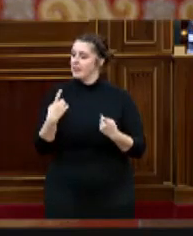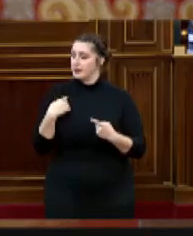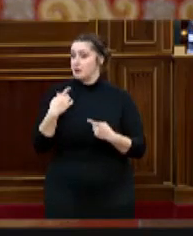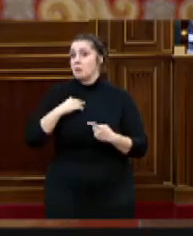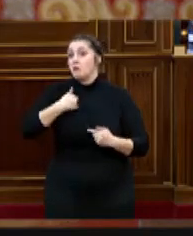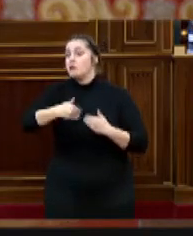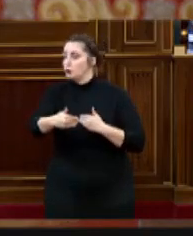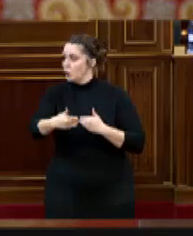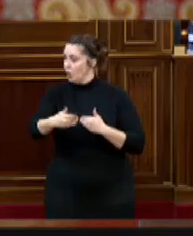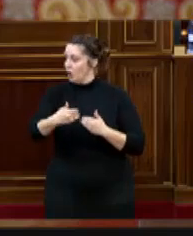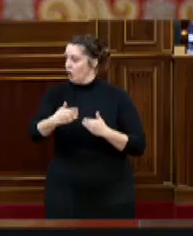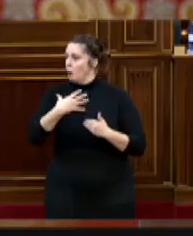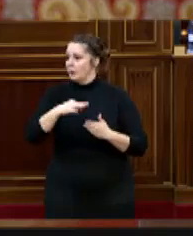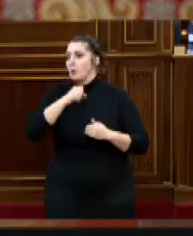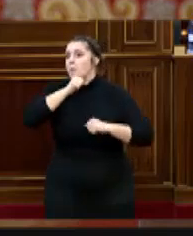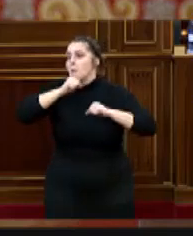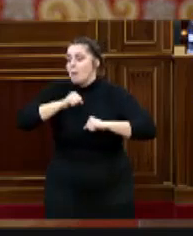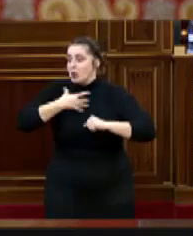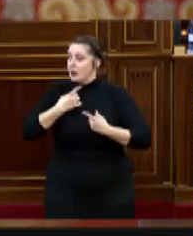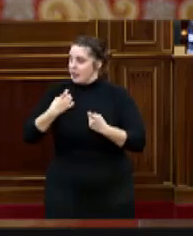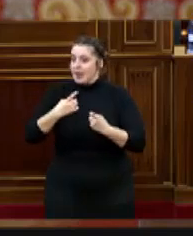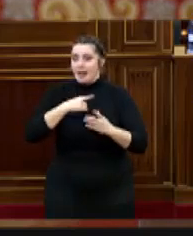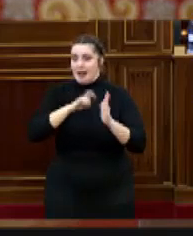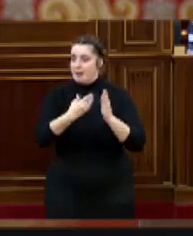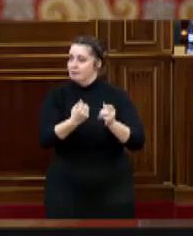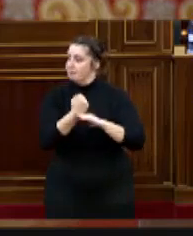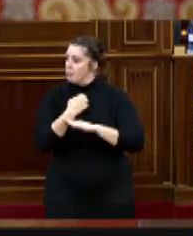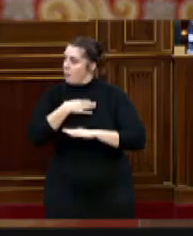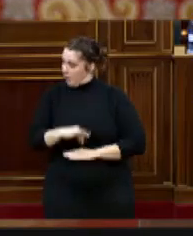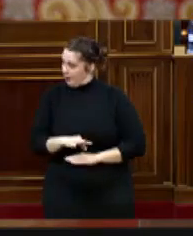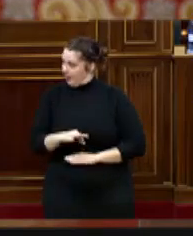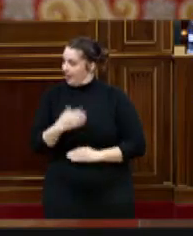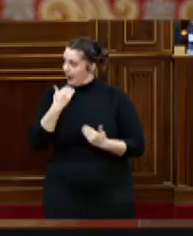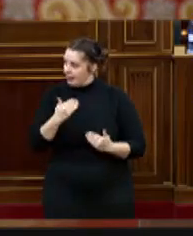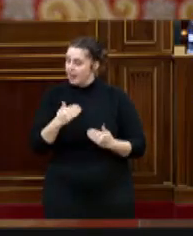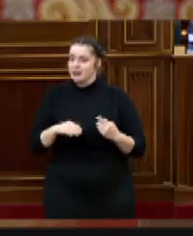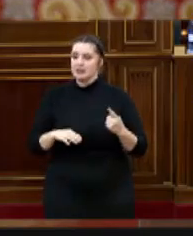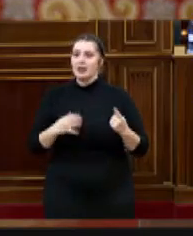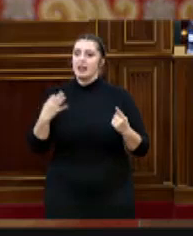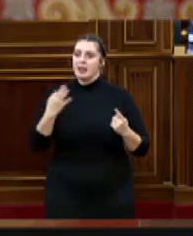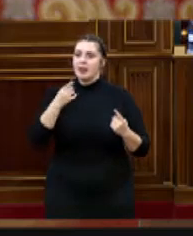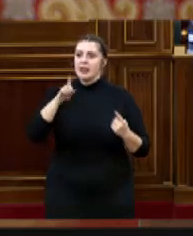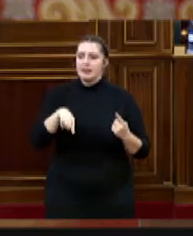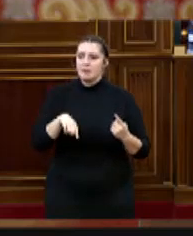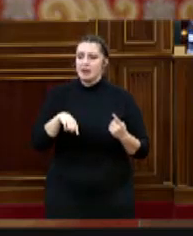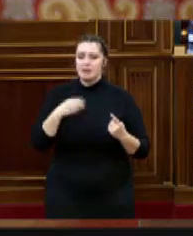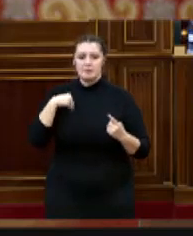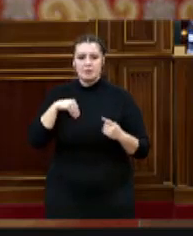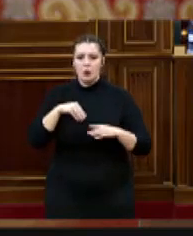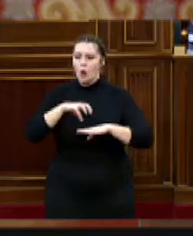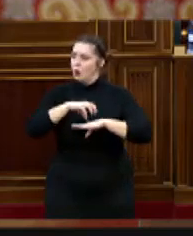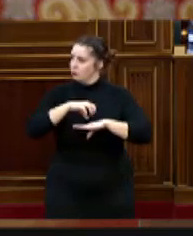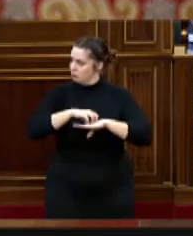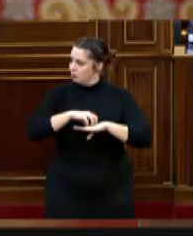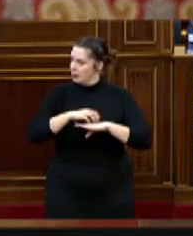día de mañana la ley ha significado como poníamos de manifiesto antes de entrar comentábamos con Luis Pérez